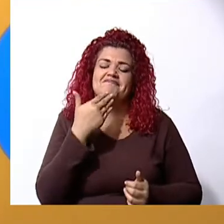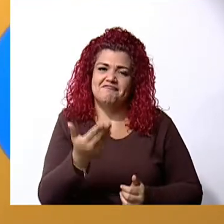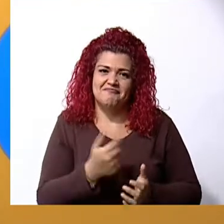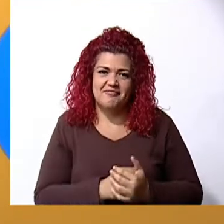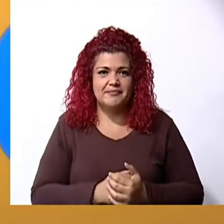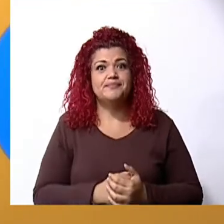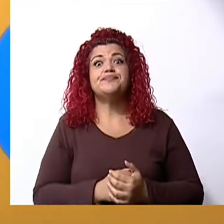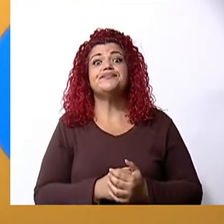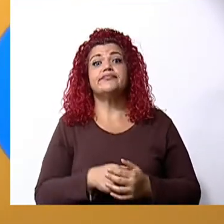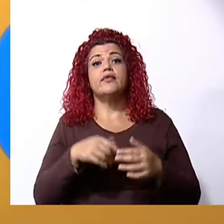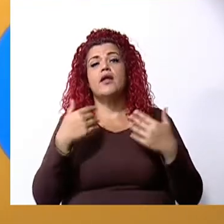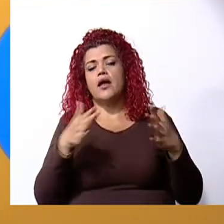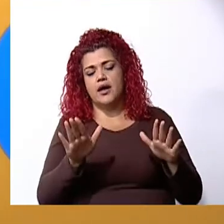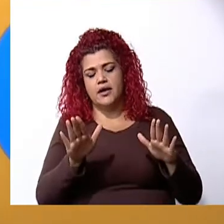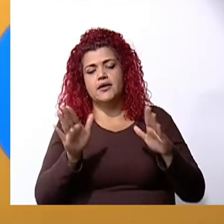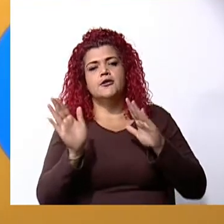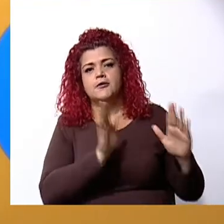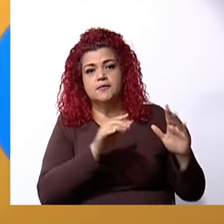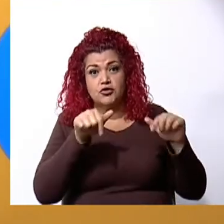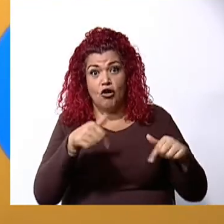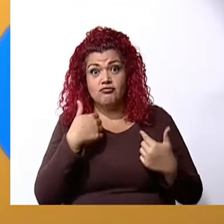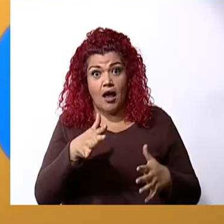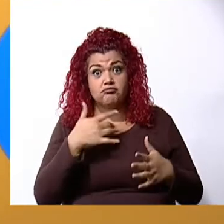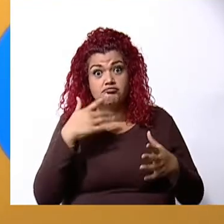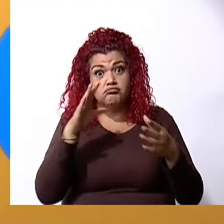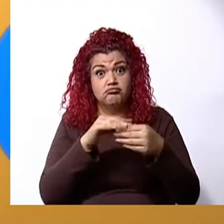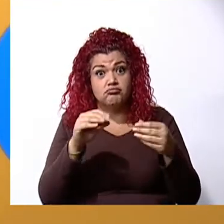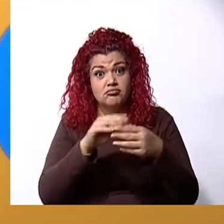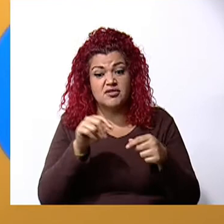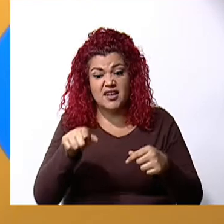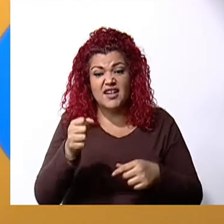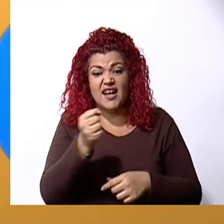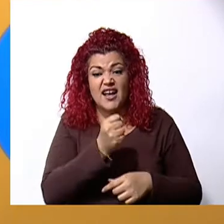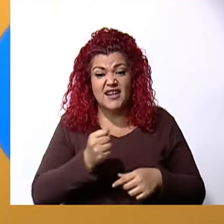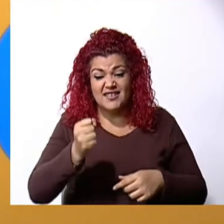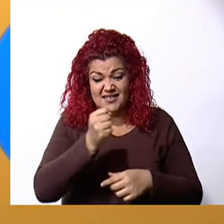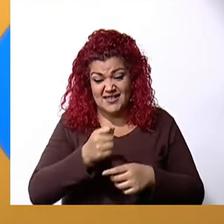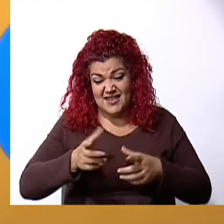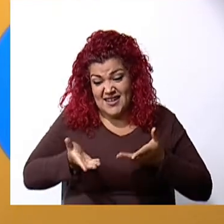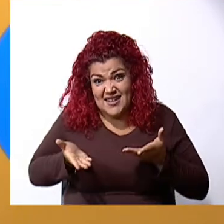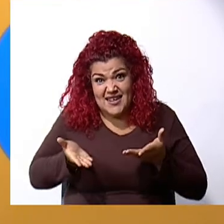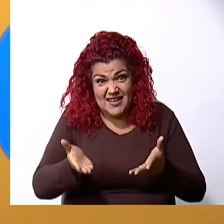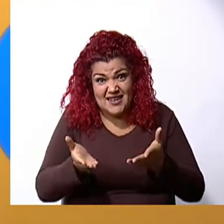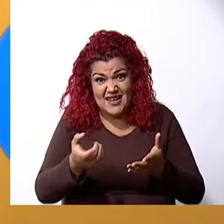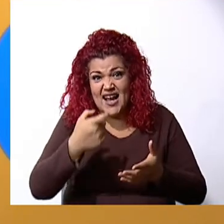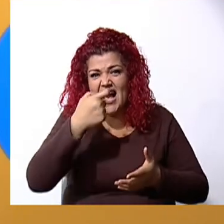diciendo, esta receta era para elaborar 12 galletas.